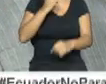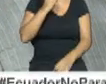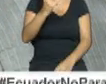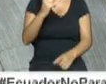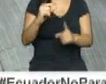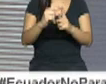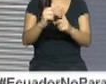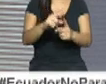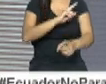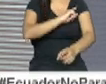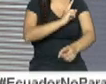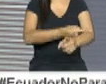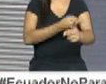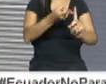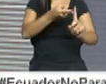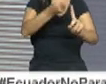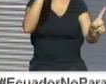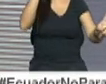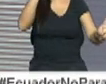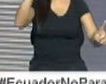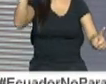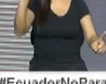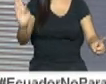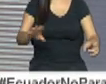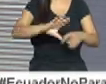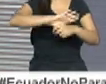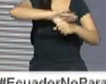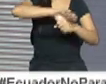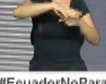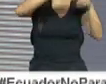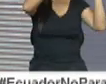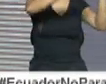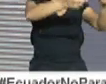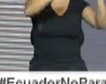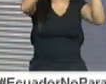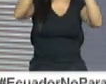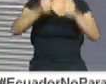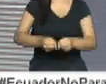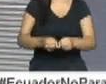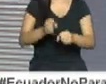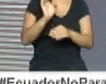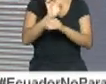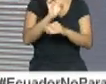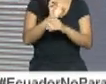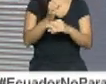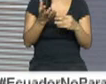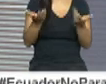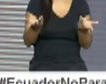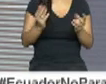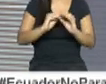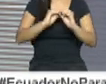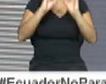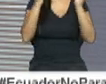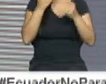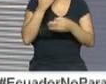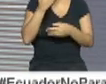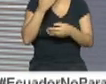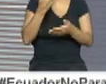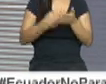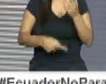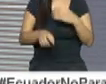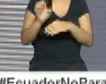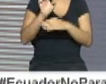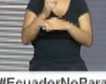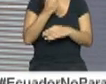lo que ha sucedido. Incluso han tomado decisiones ya en el carácter diplomático para poner en claro cuál es la posición